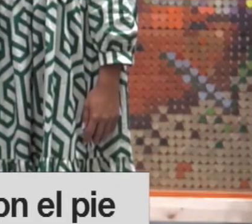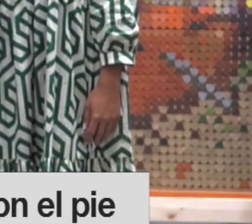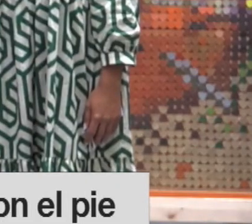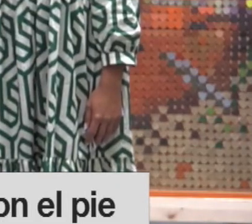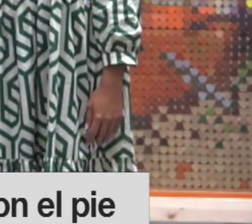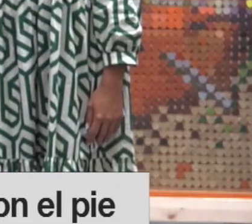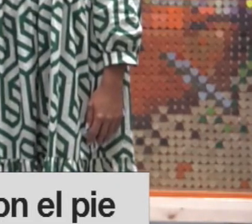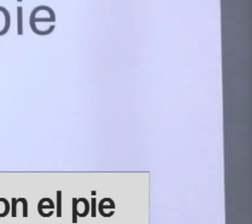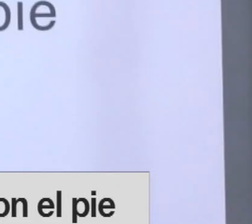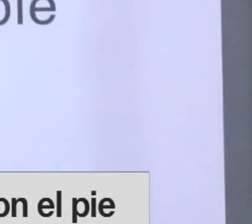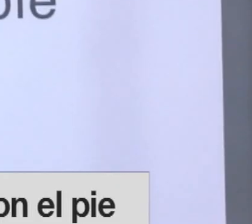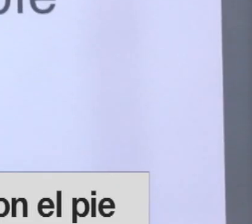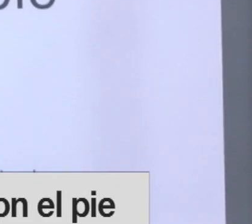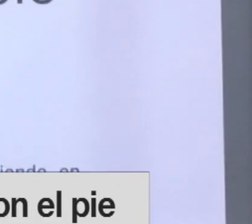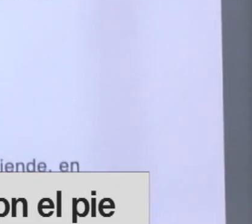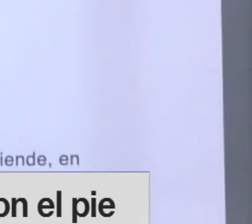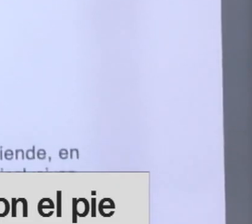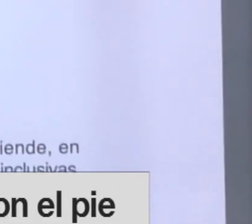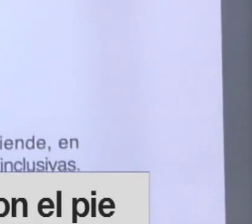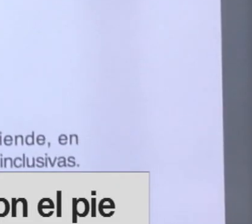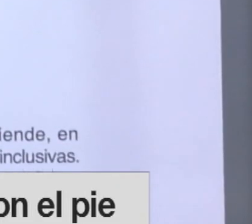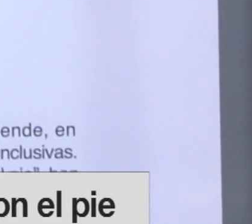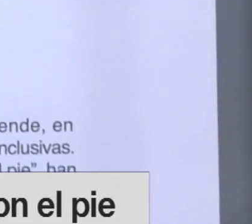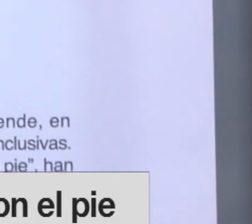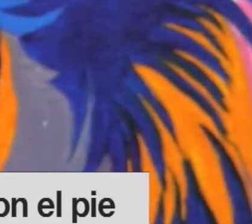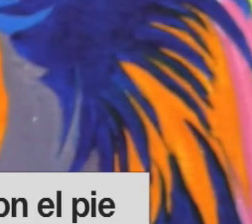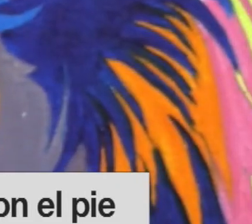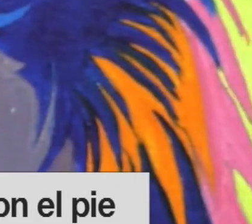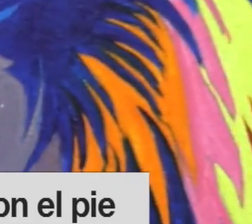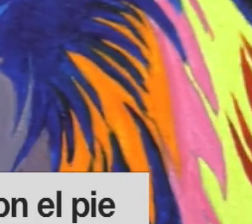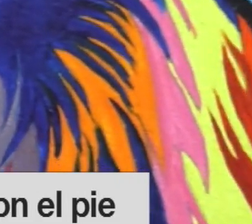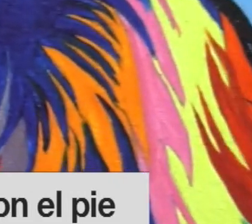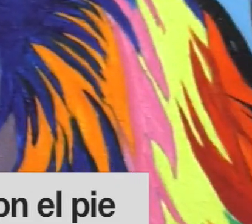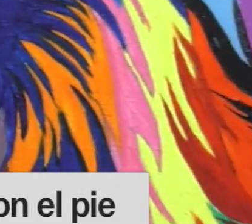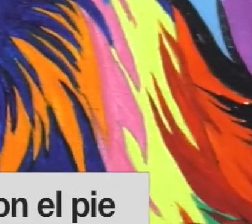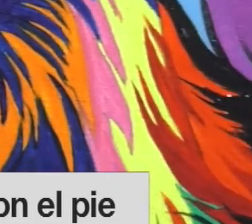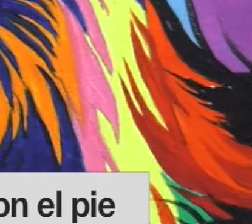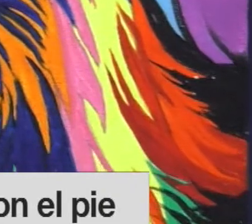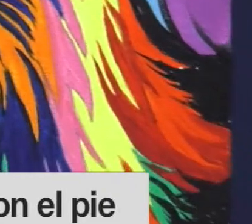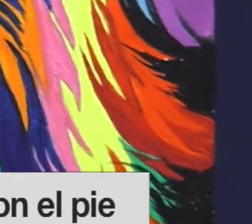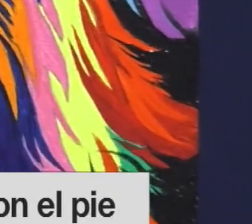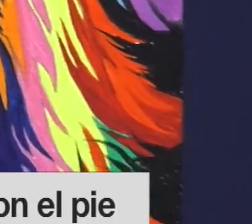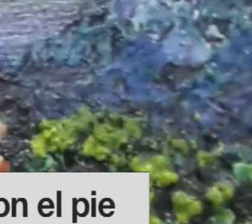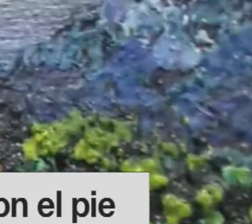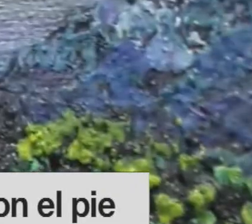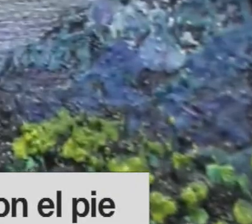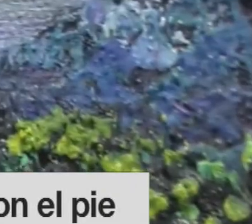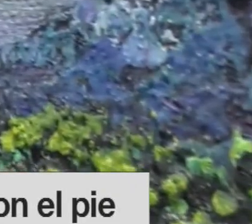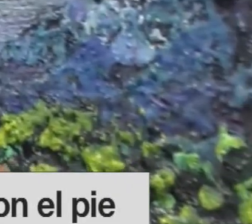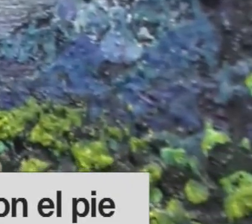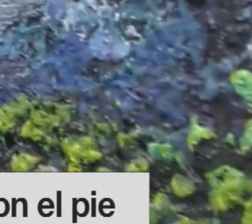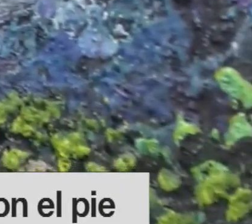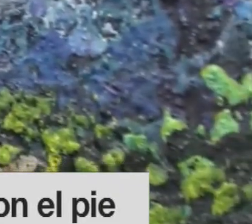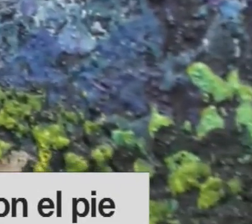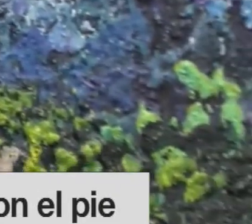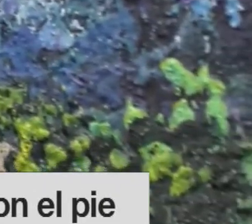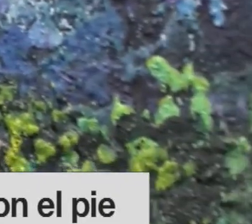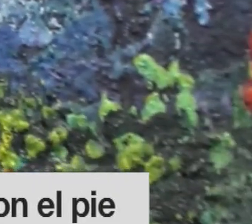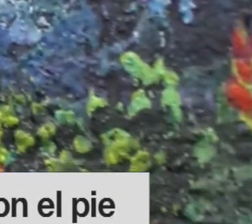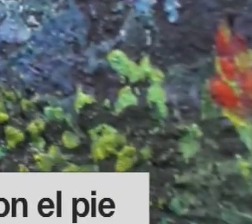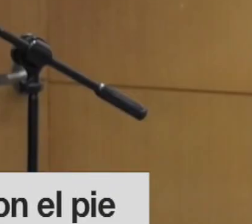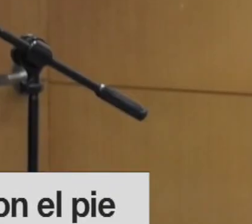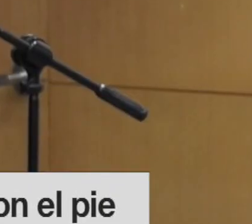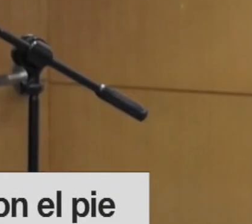Artes Guerrero presentan la exposición Pinturas Alternas. Arte con la boca y con el pie. La universidad lidera